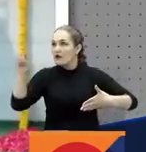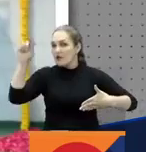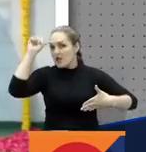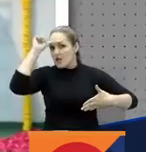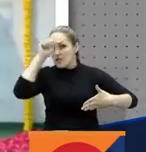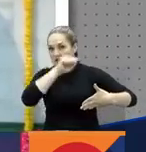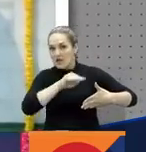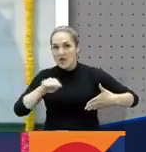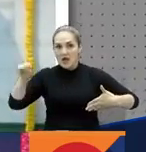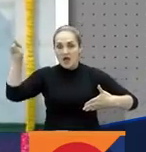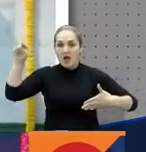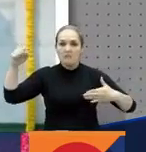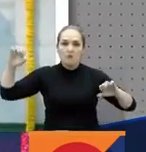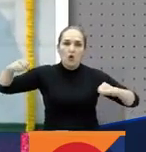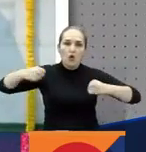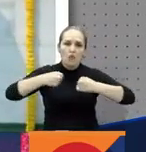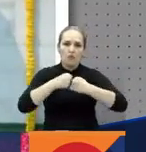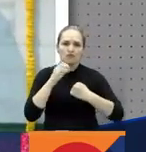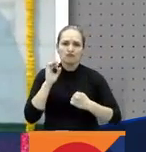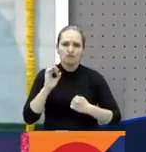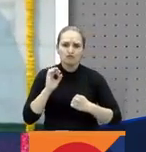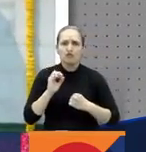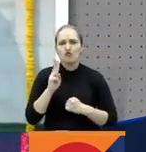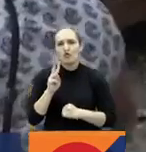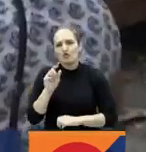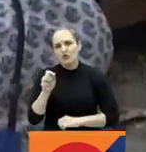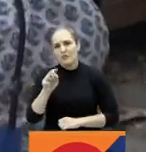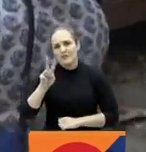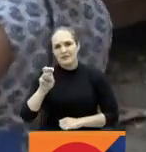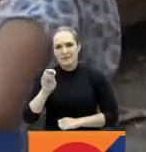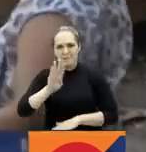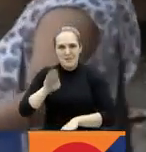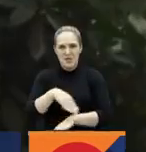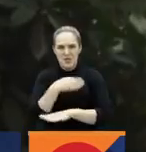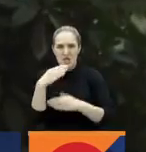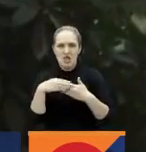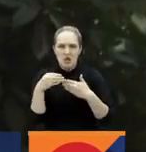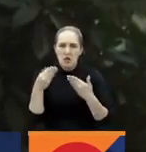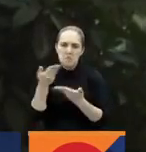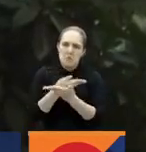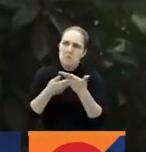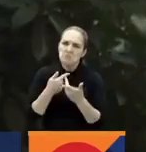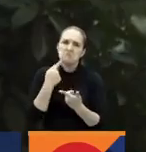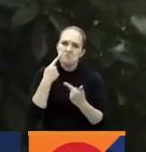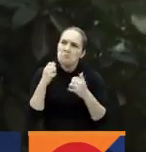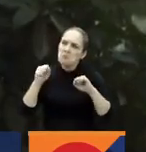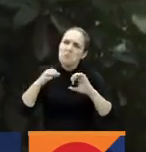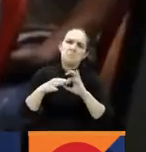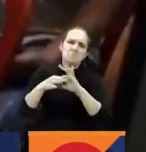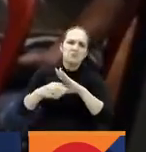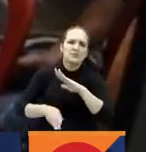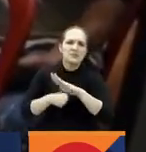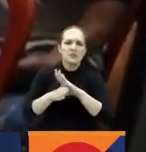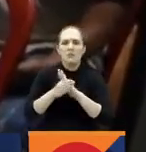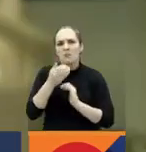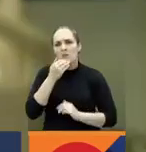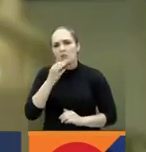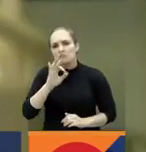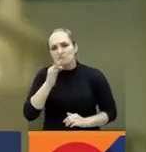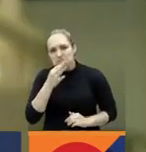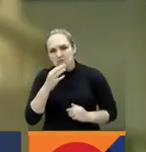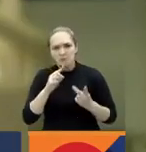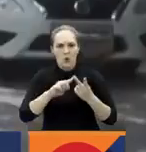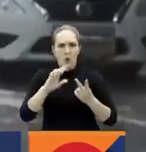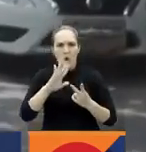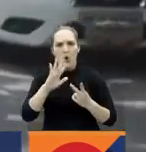billones de dólares anuales. En medio del encuentro se trataron temas como la salud, los productos farmacéuticos, la biotecnología y el